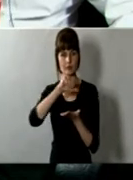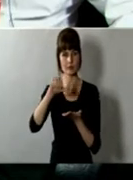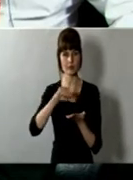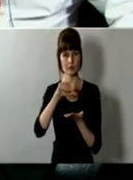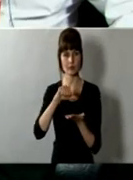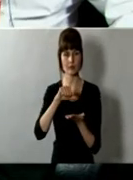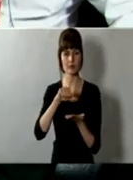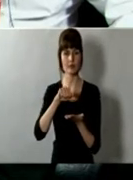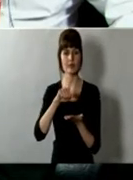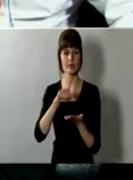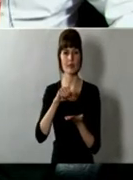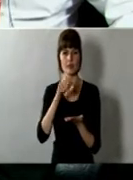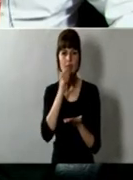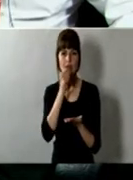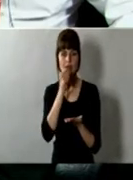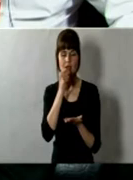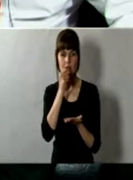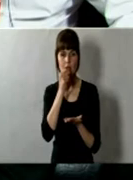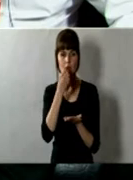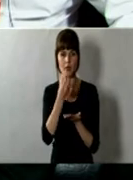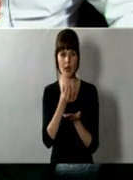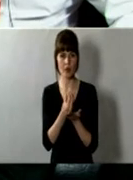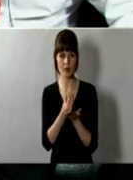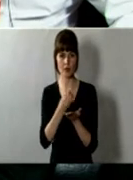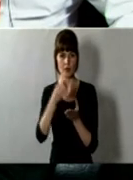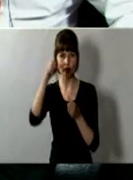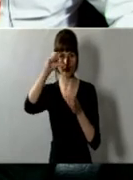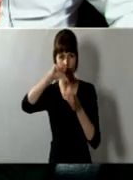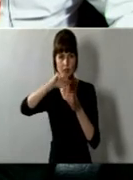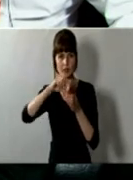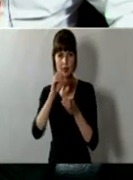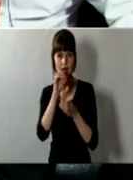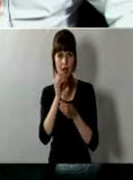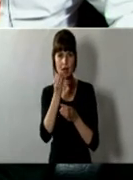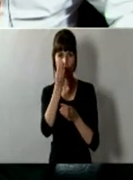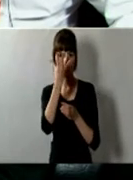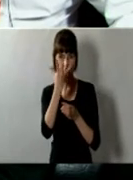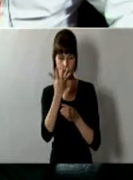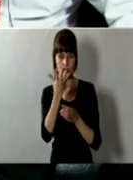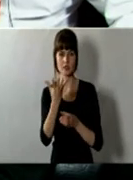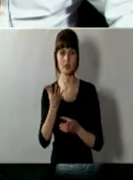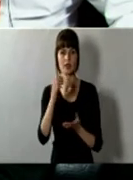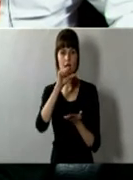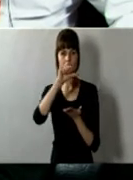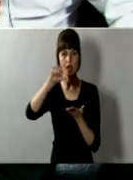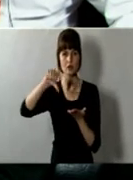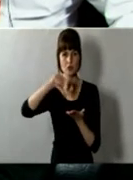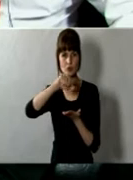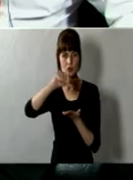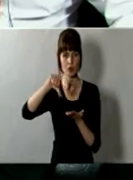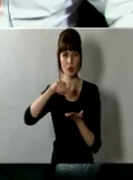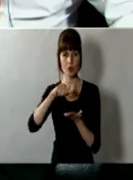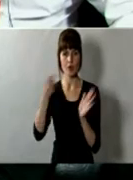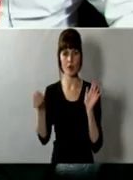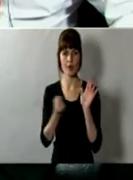Para poder Llenar las lámparas Y tener luz ¿Sí? Y justamente Esa unción Es la que marca